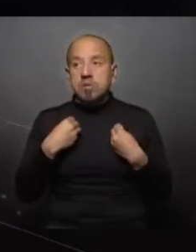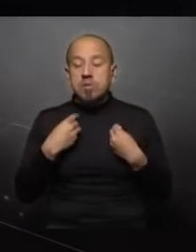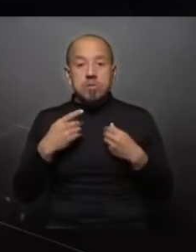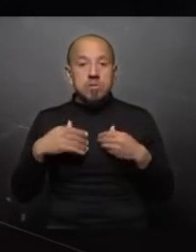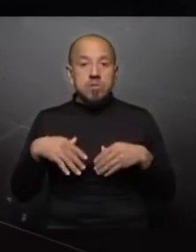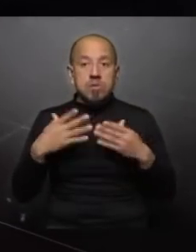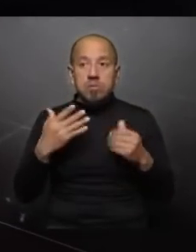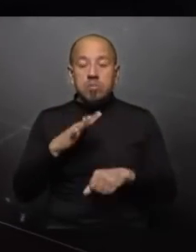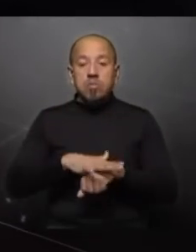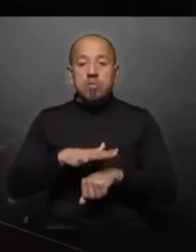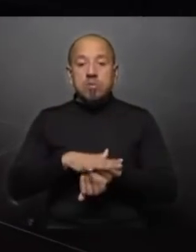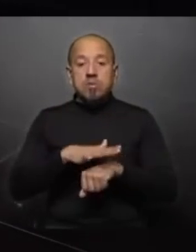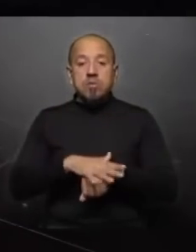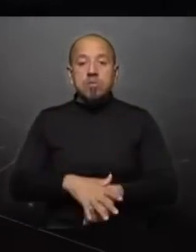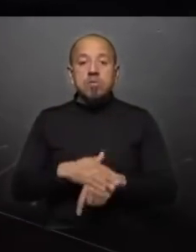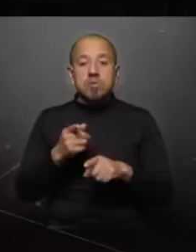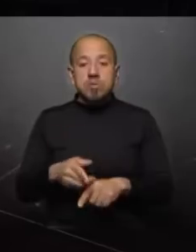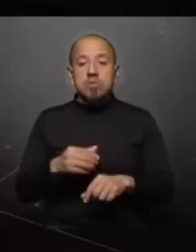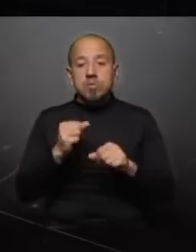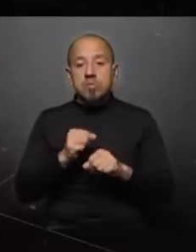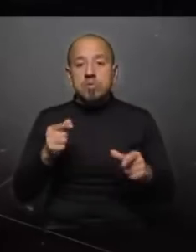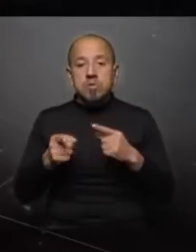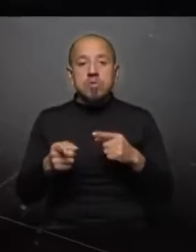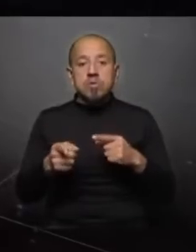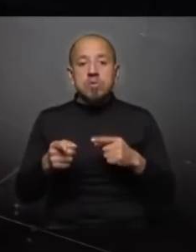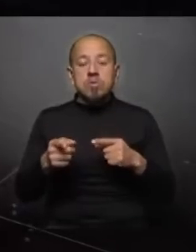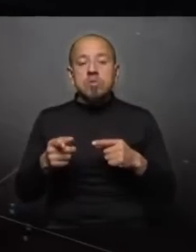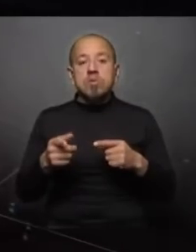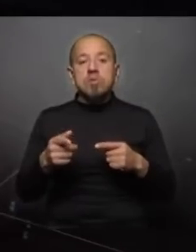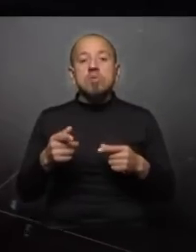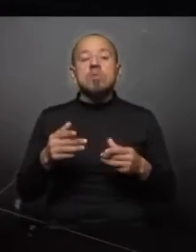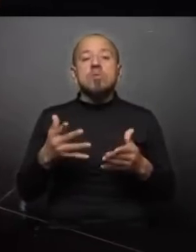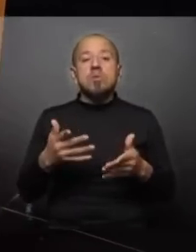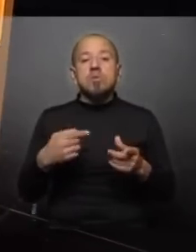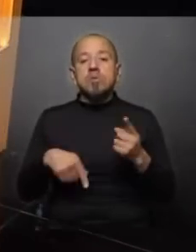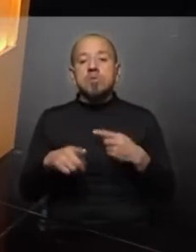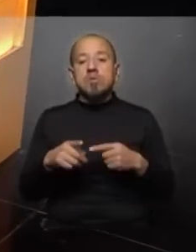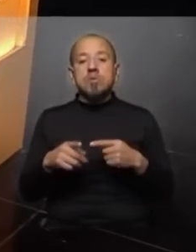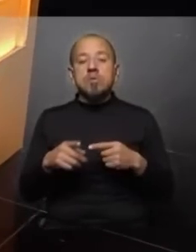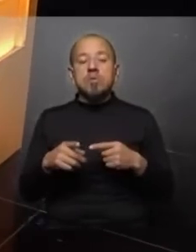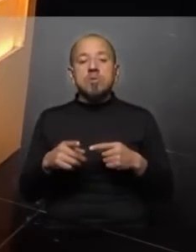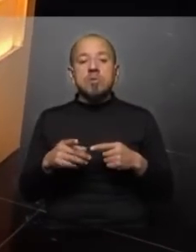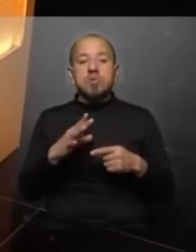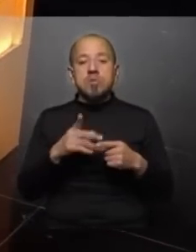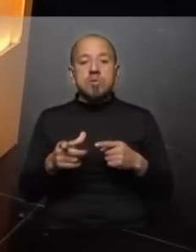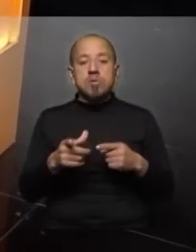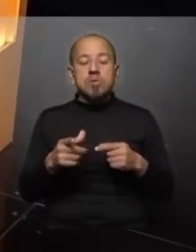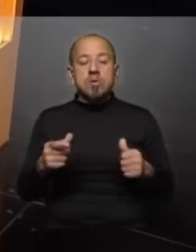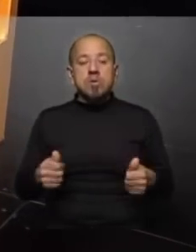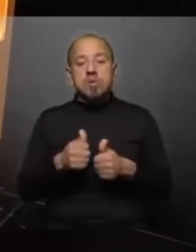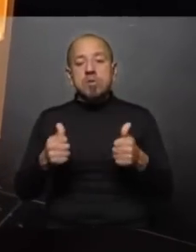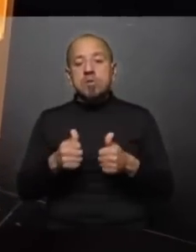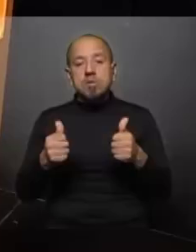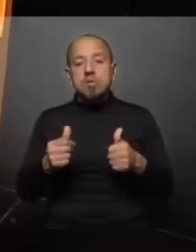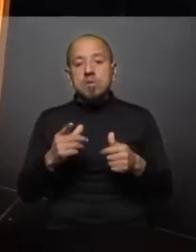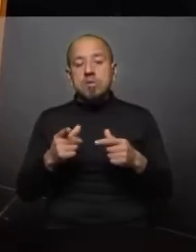momento eso puede suceder entonces hoy los espacios públicos no están siendo habitados incluso actividades que se tenían